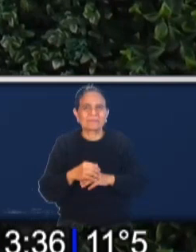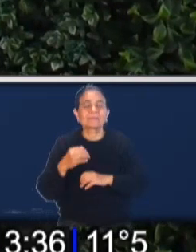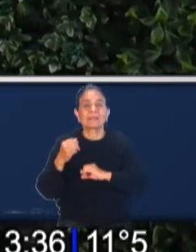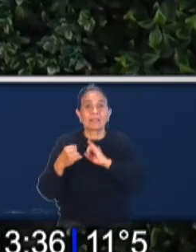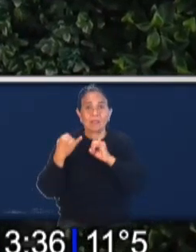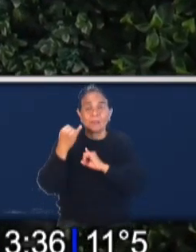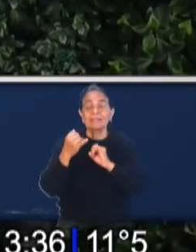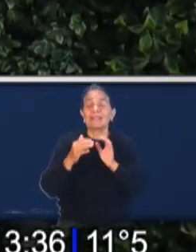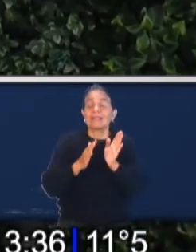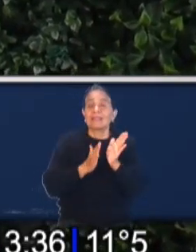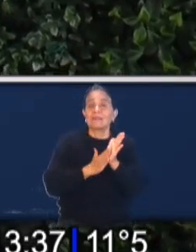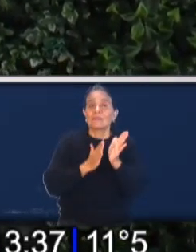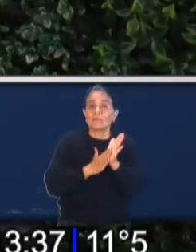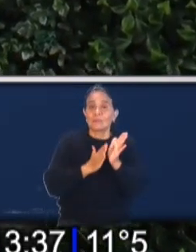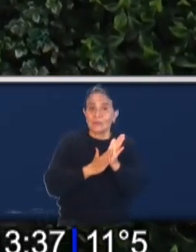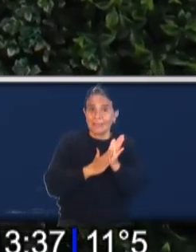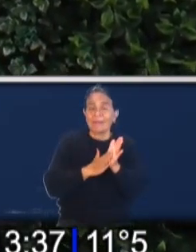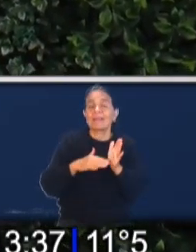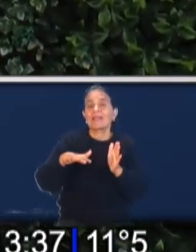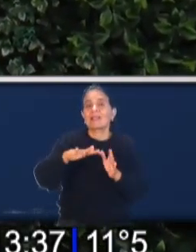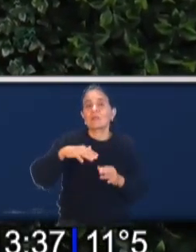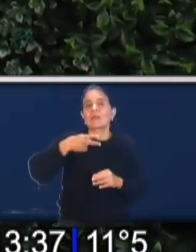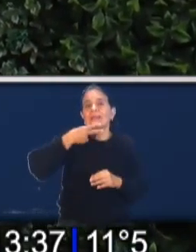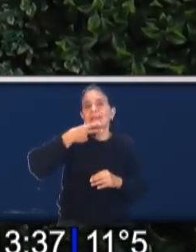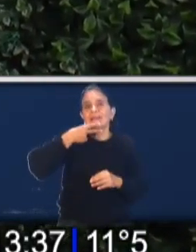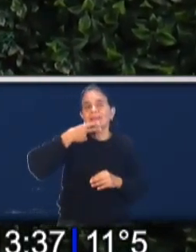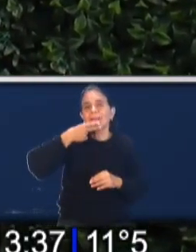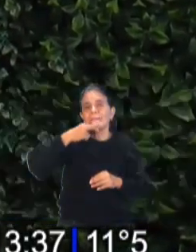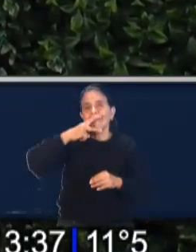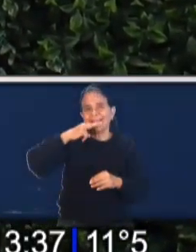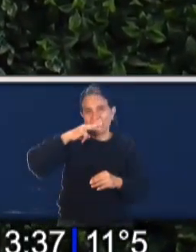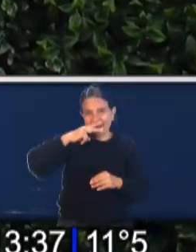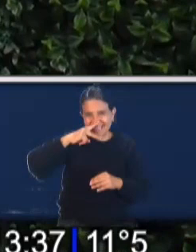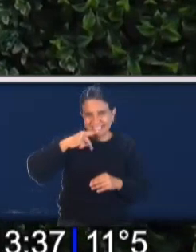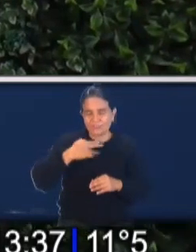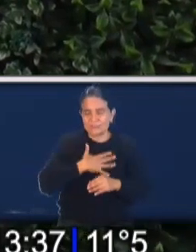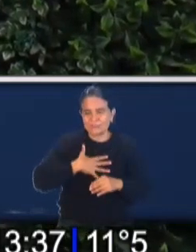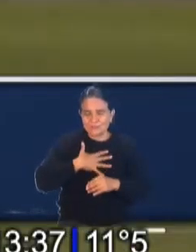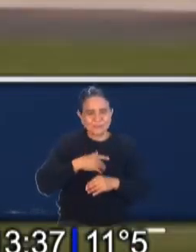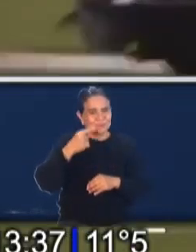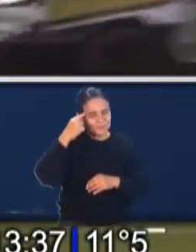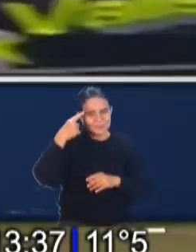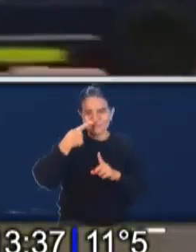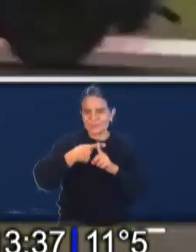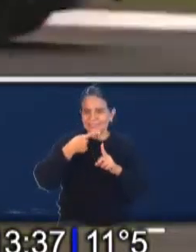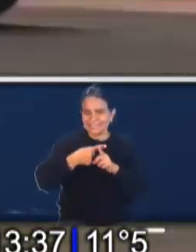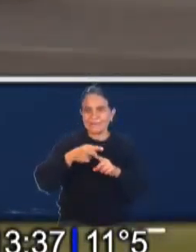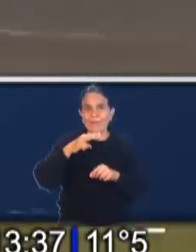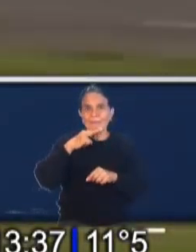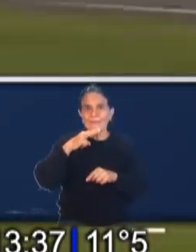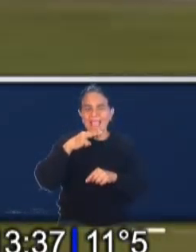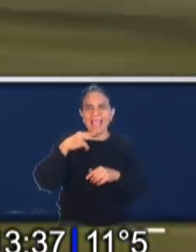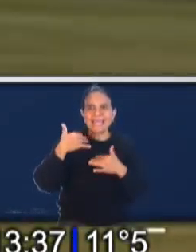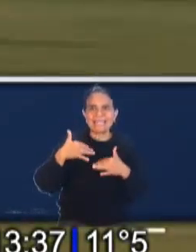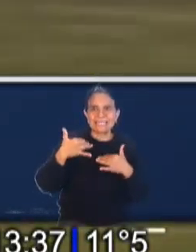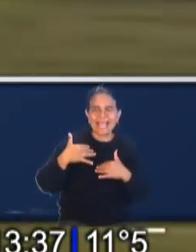tuvimos en el Autódromo Roberto Maures del Plata, estoy con mucha esperanza y con muchas ganas de que llegue el viernes porque sé que